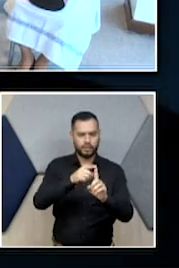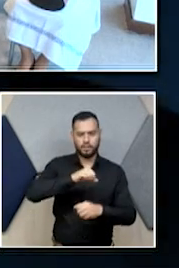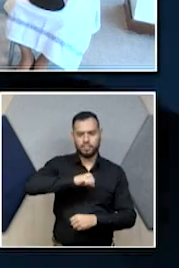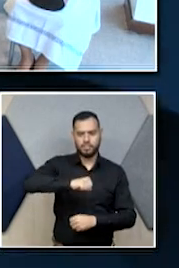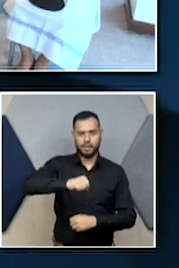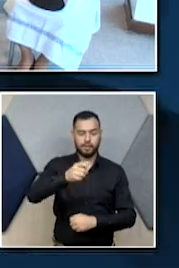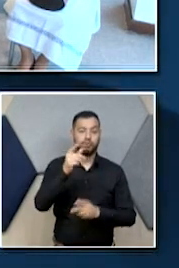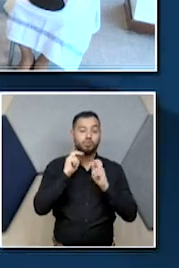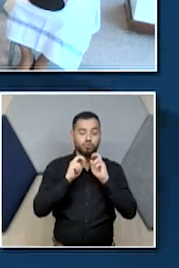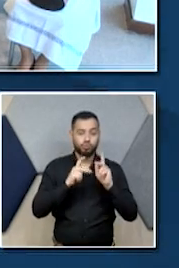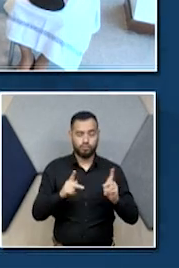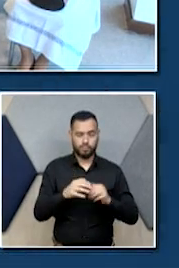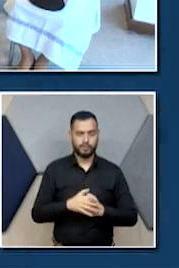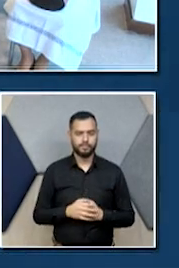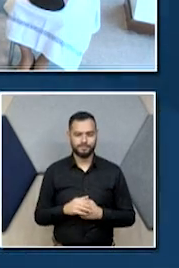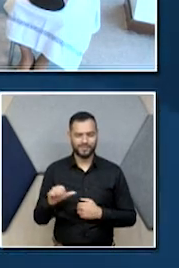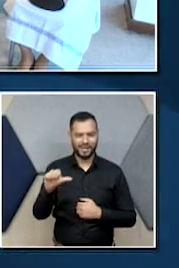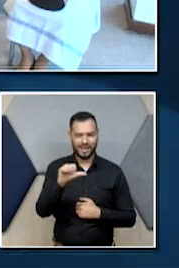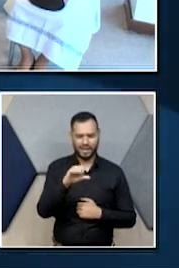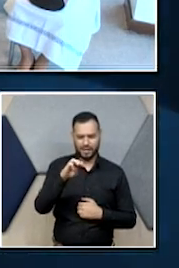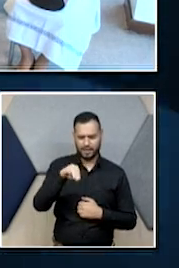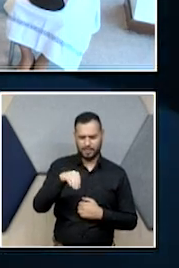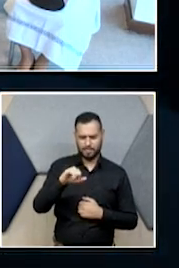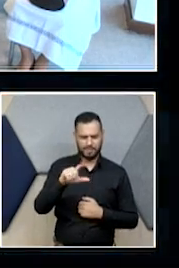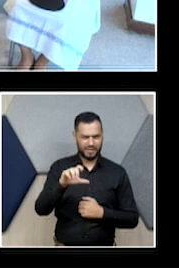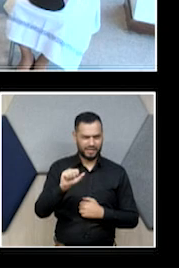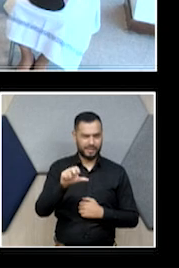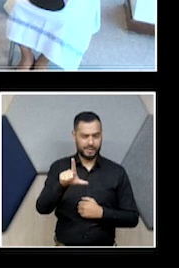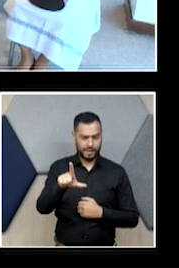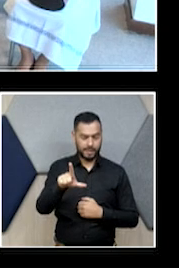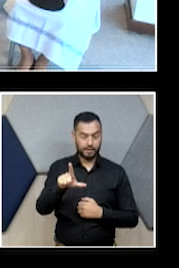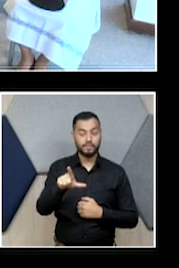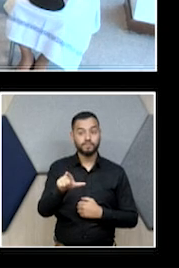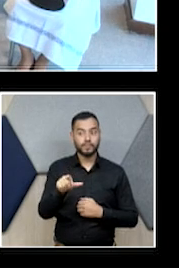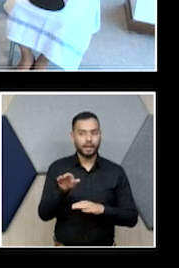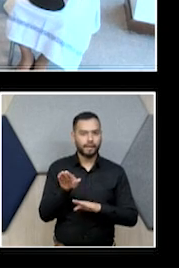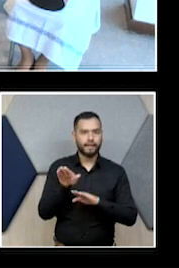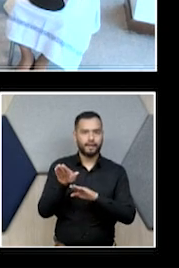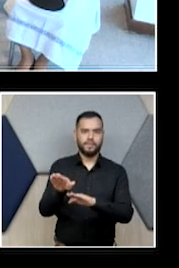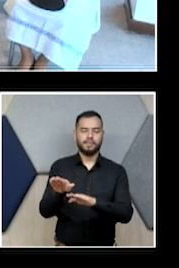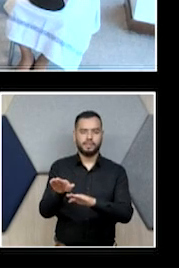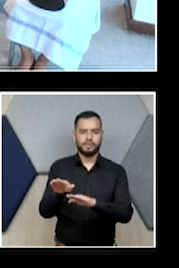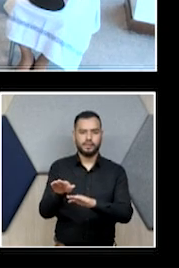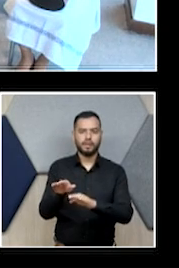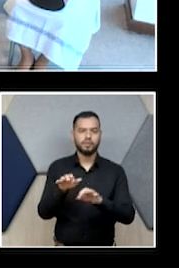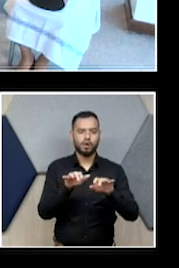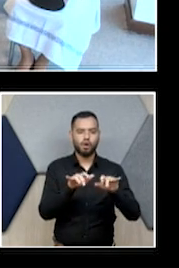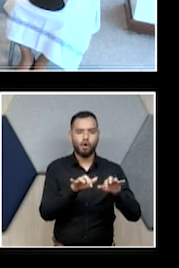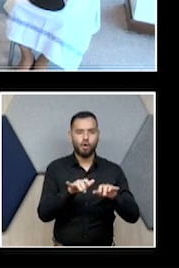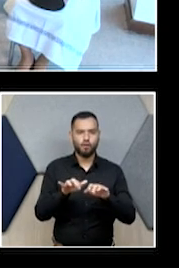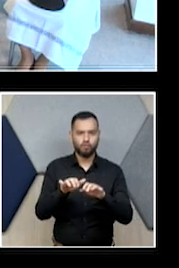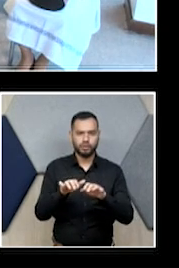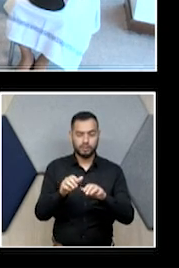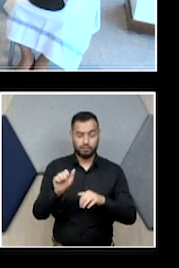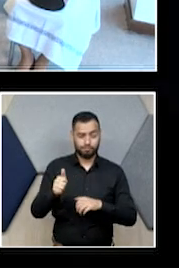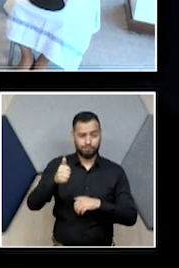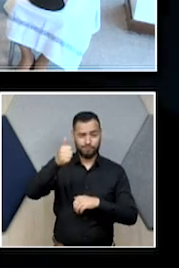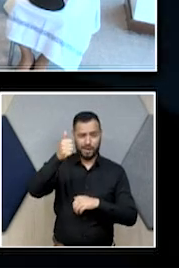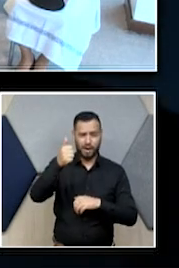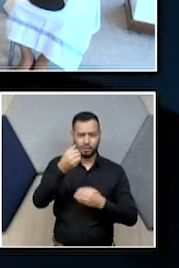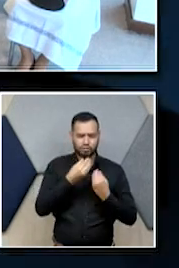señora Mireille Girard, representante de la Oficina del Alto Comisionado de las Naciones Unidas para